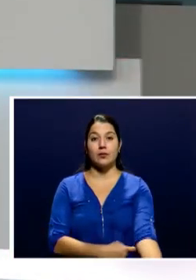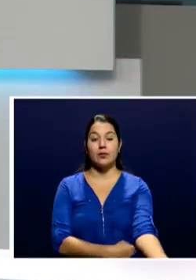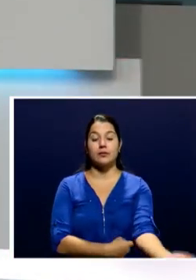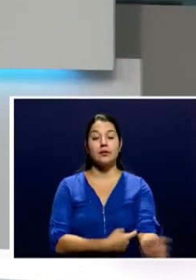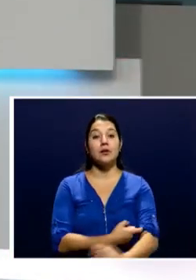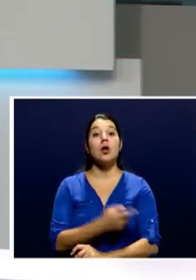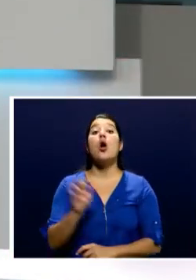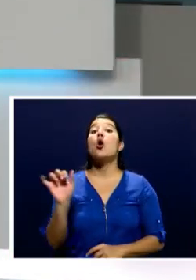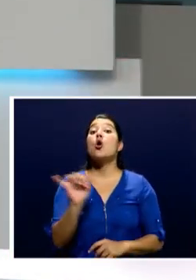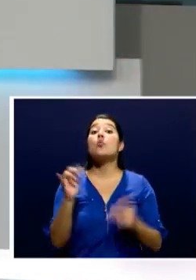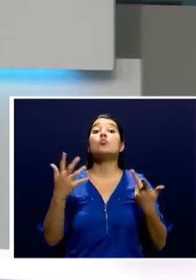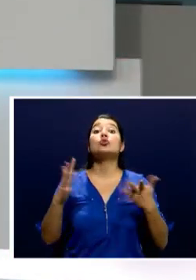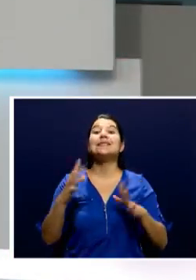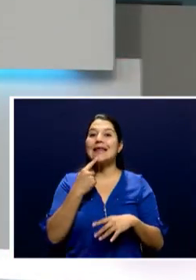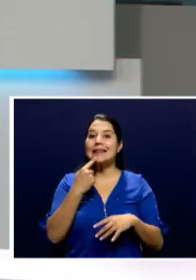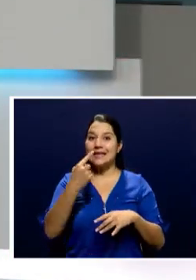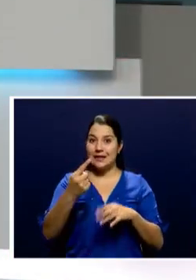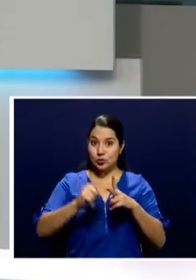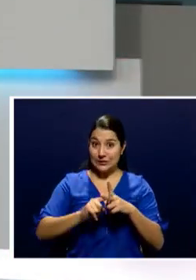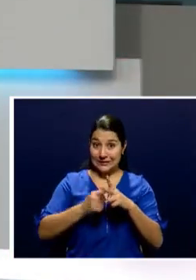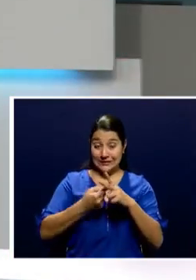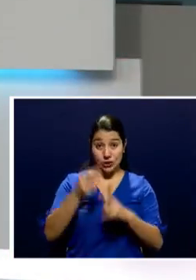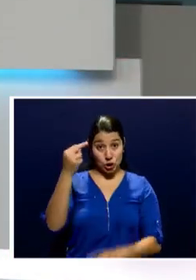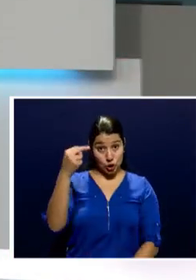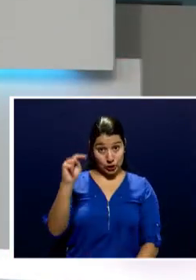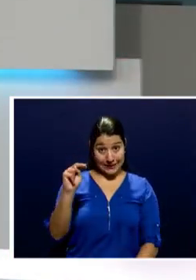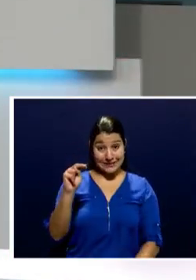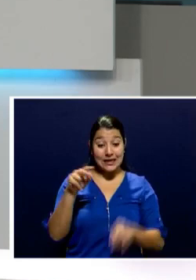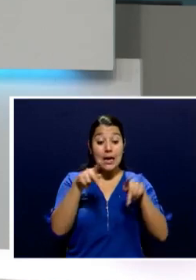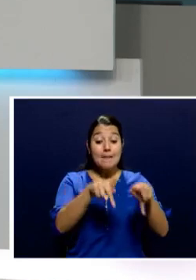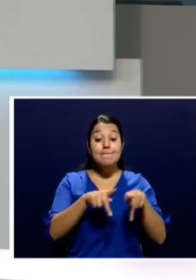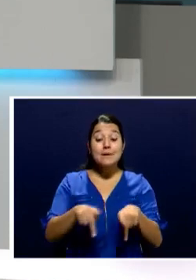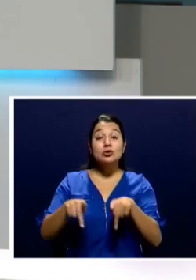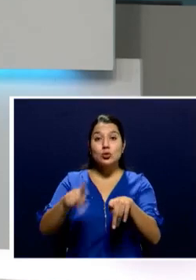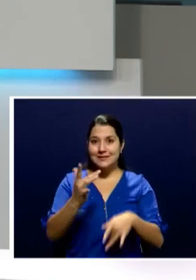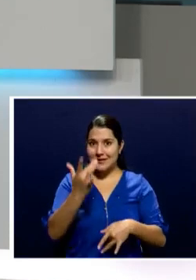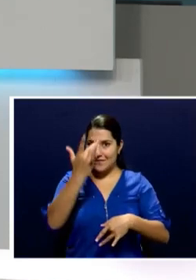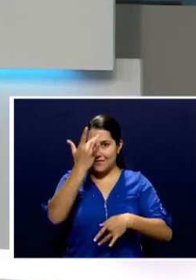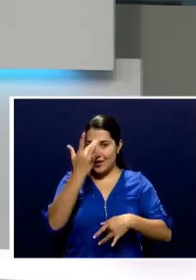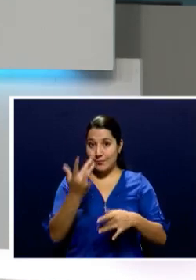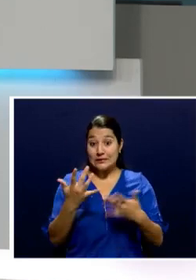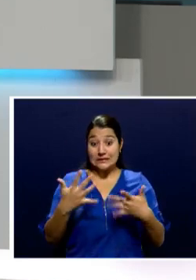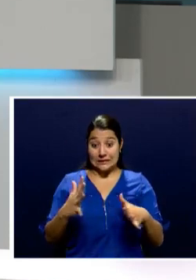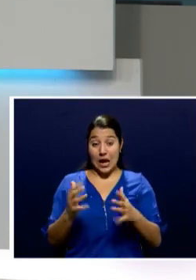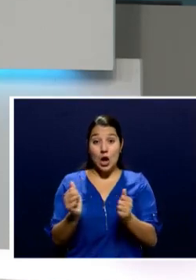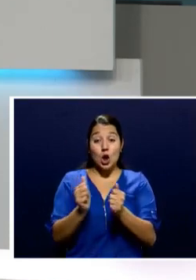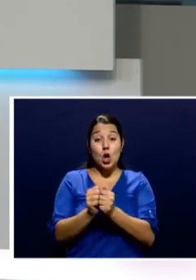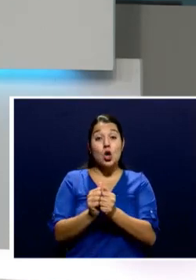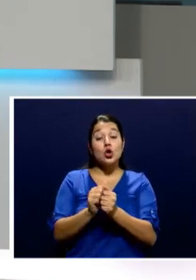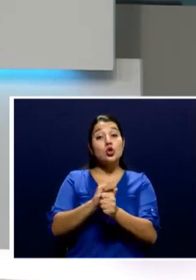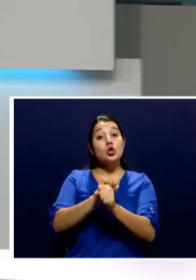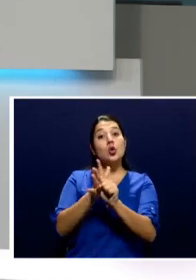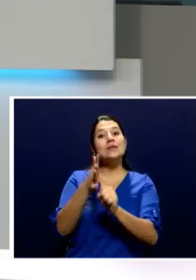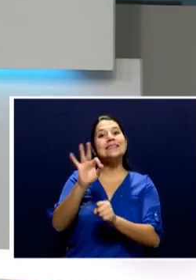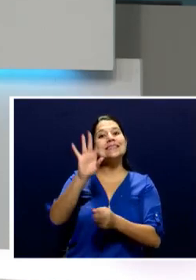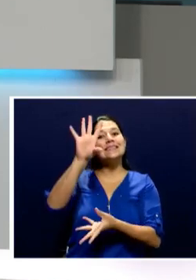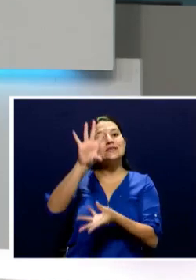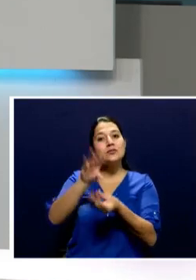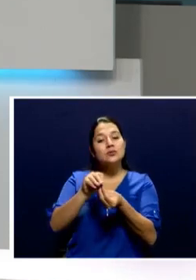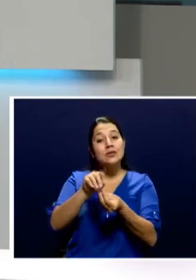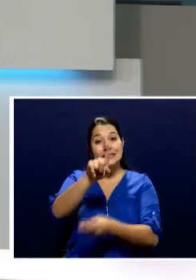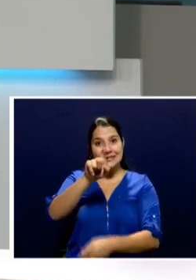Como le adelantábamos al inicio del noticiero, los casos de COVID-19 llegan ya a